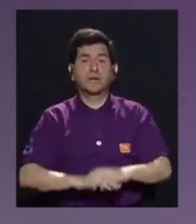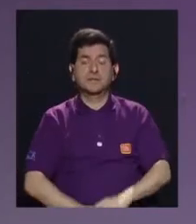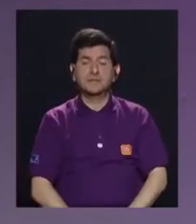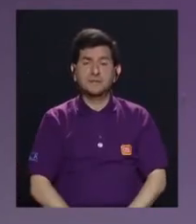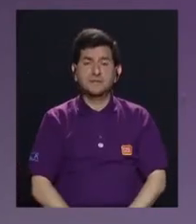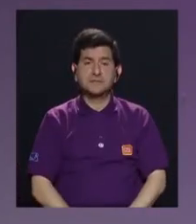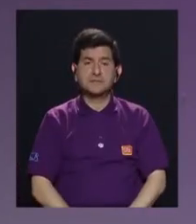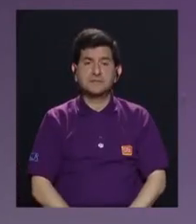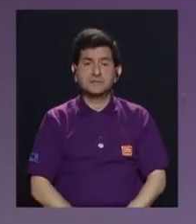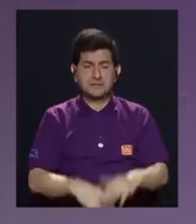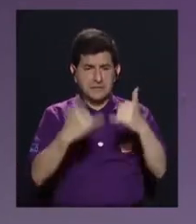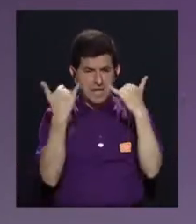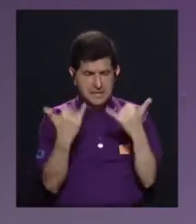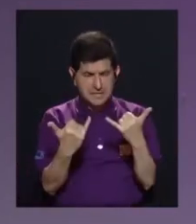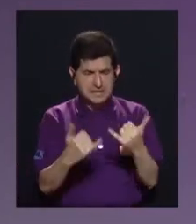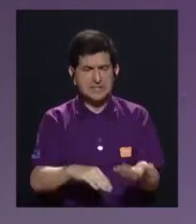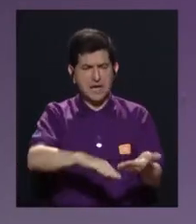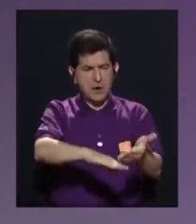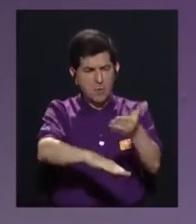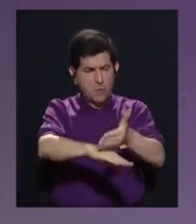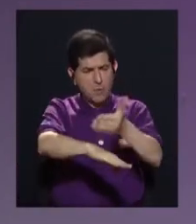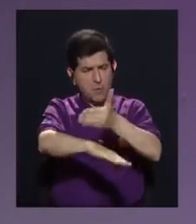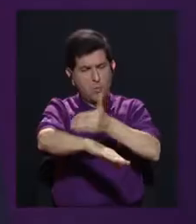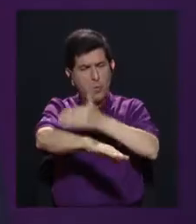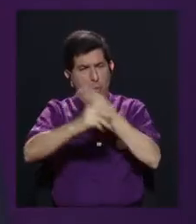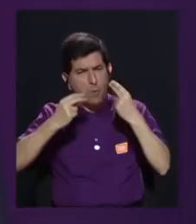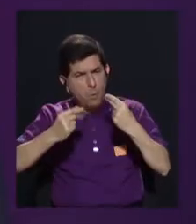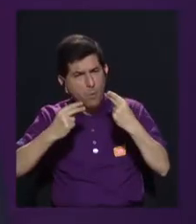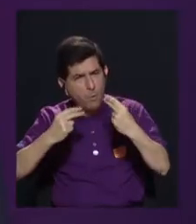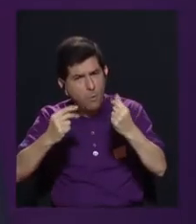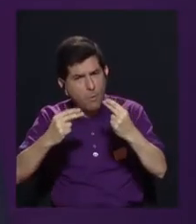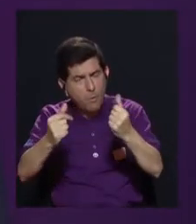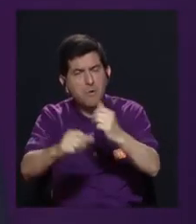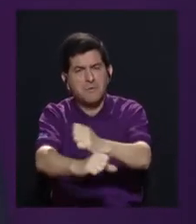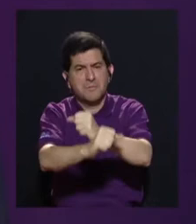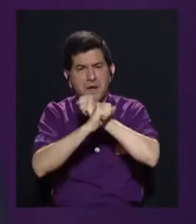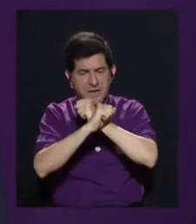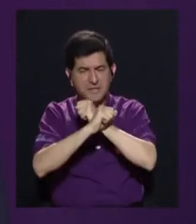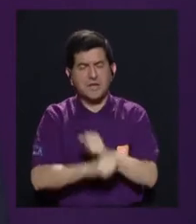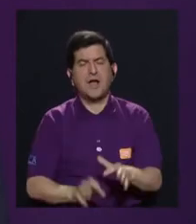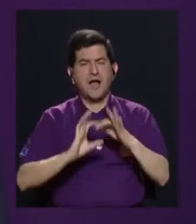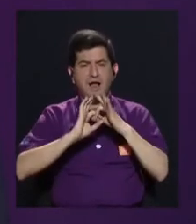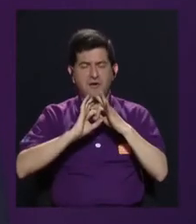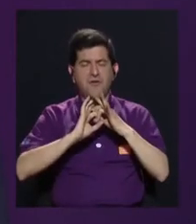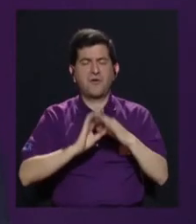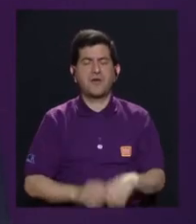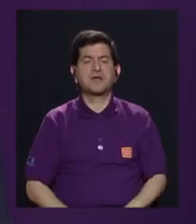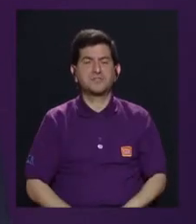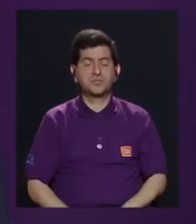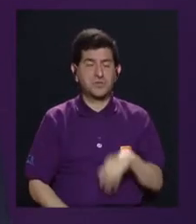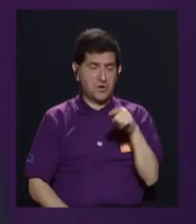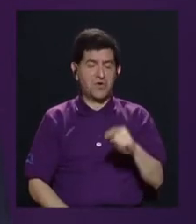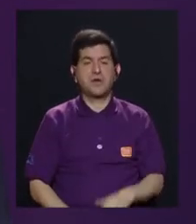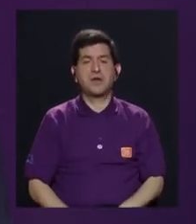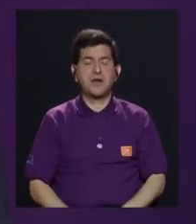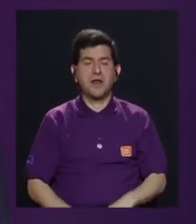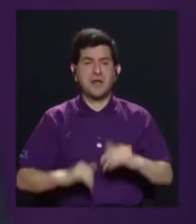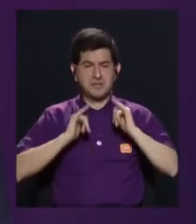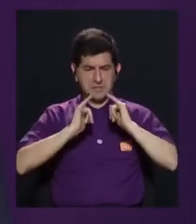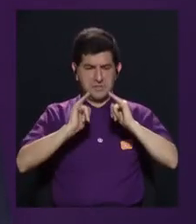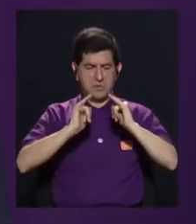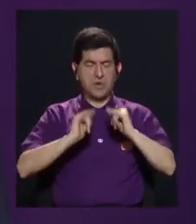den pasos cada vez más acelerados para garantizar relaciones más equitativas con las propias mujeres